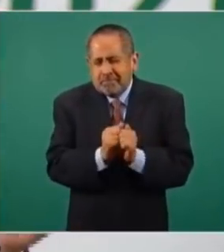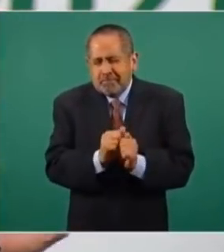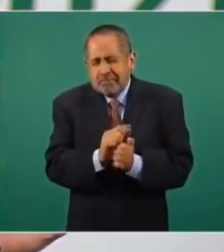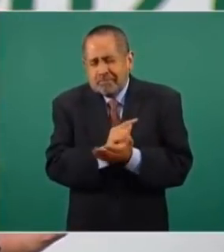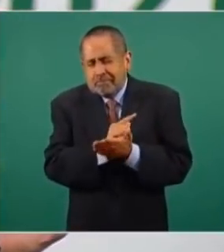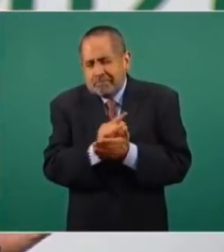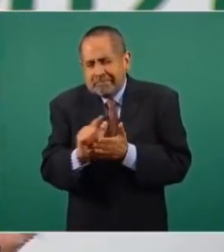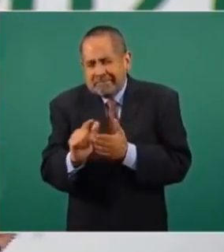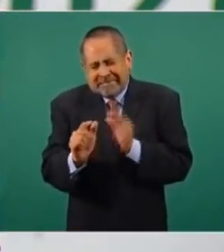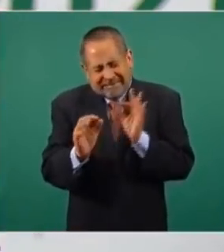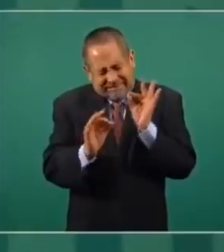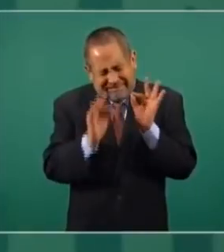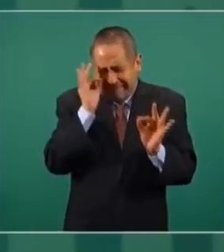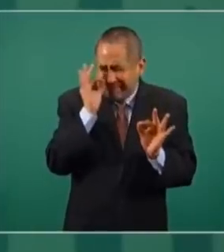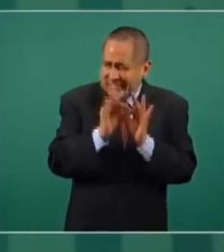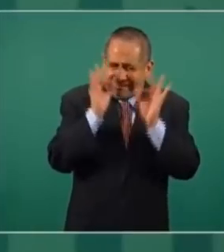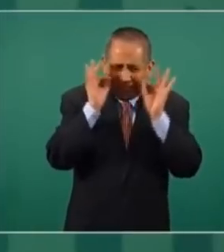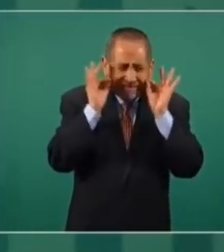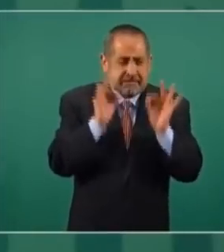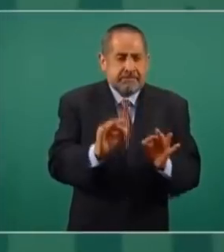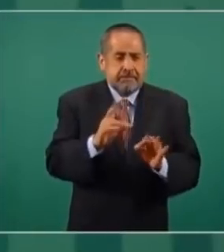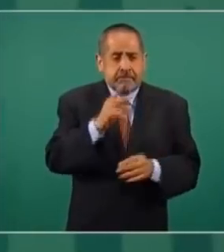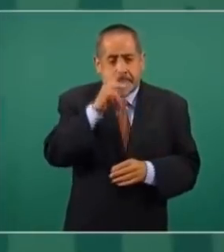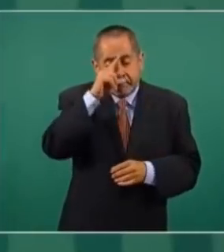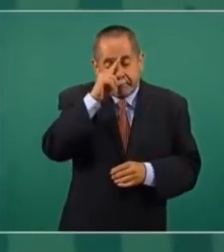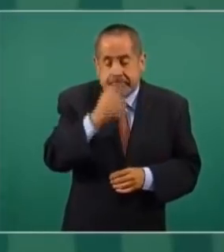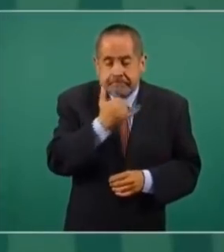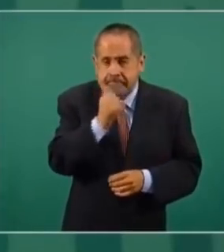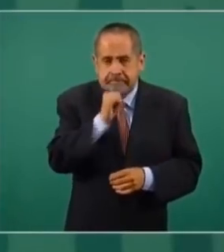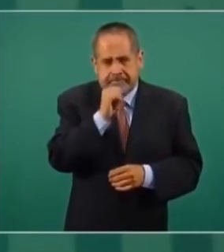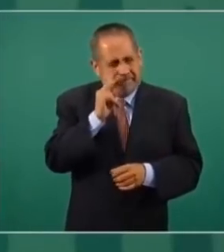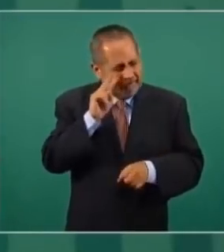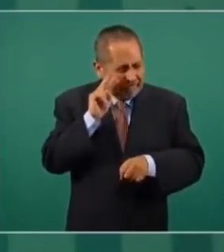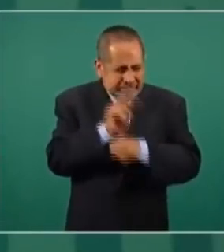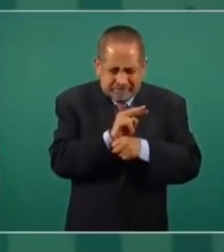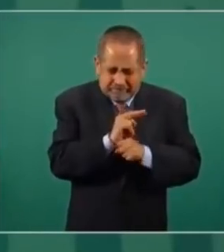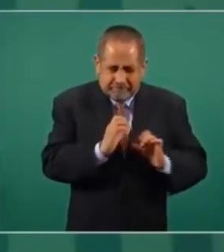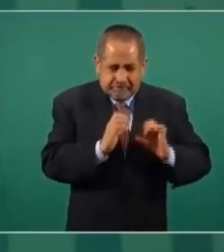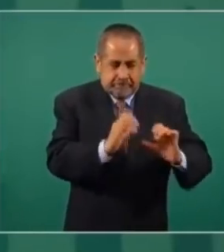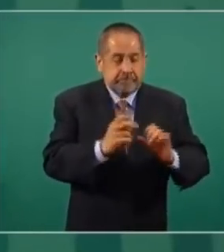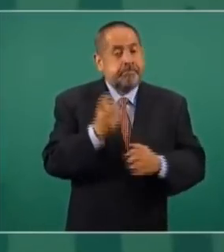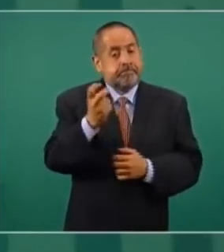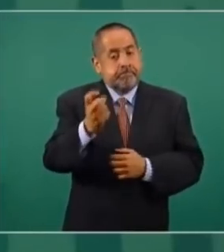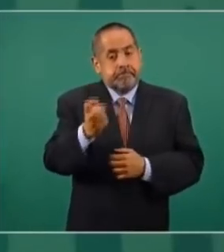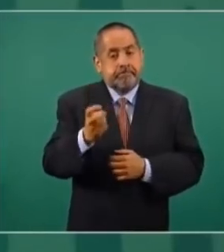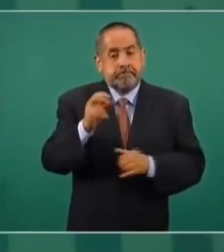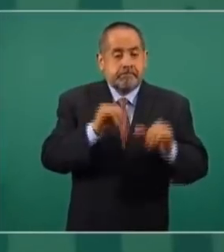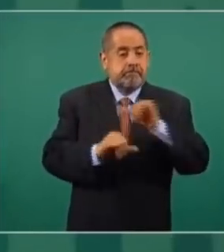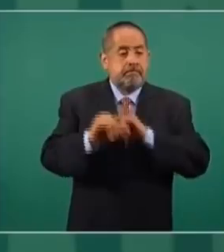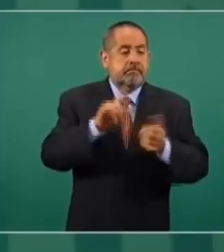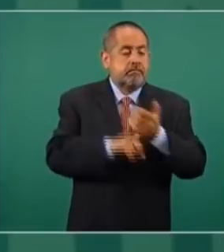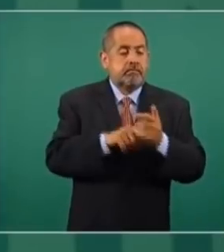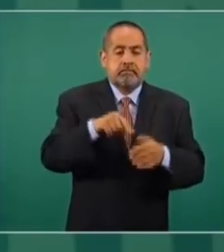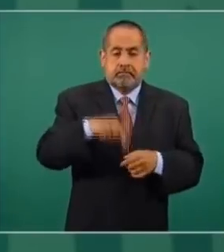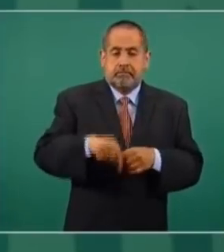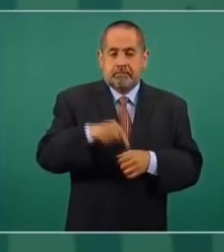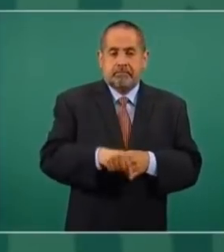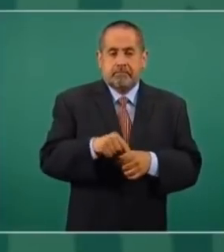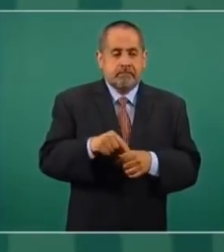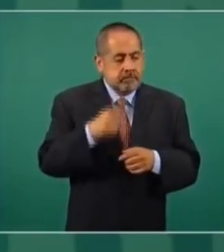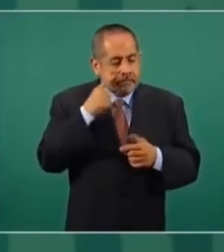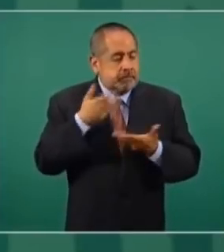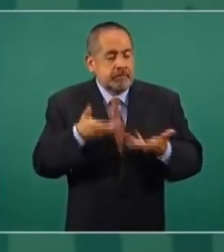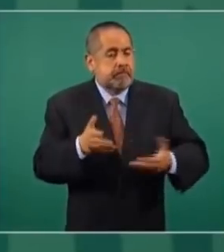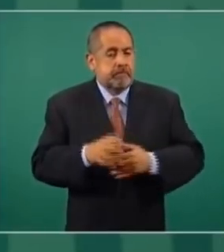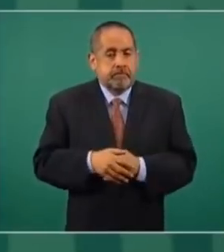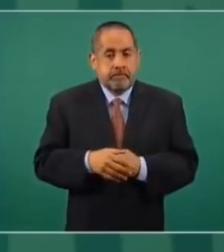personas. Bueno, entonces en AstraZeneca se está haciendo ese trabajo en laboratorios Leomont. La